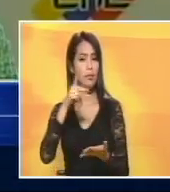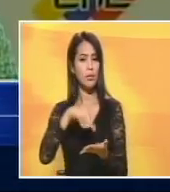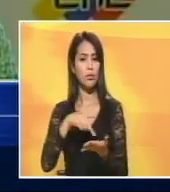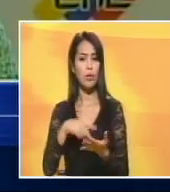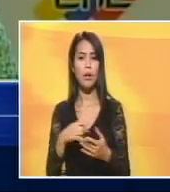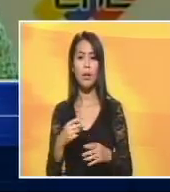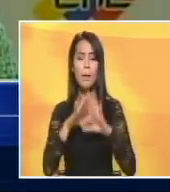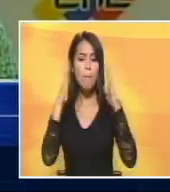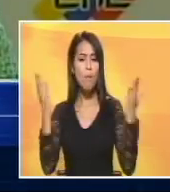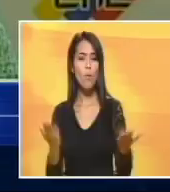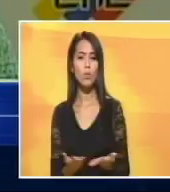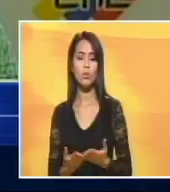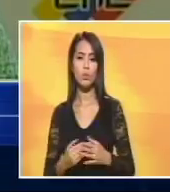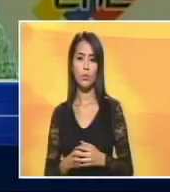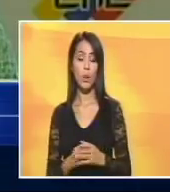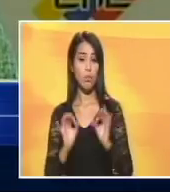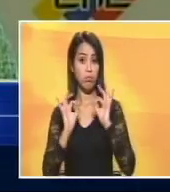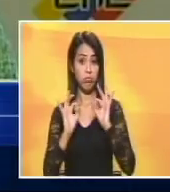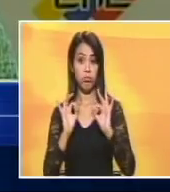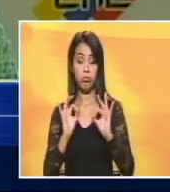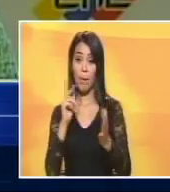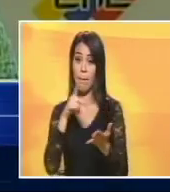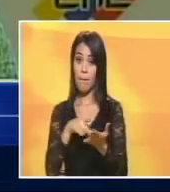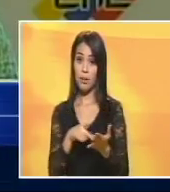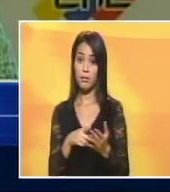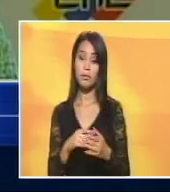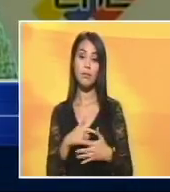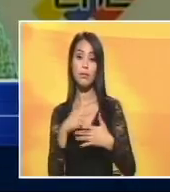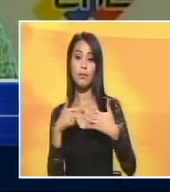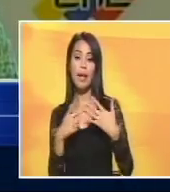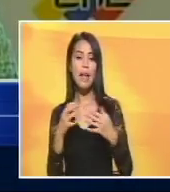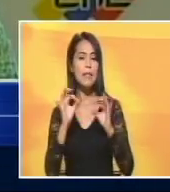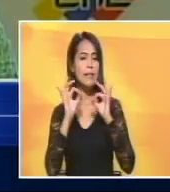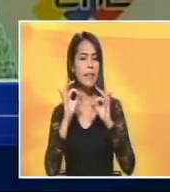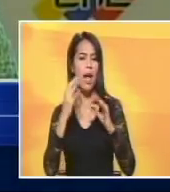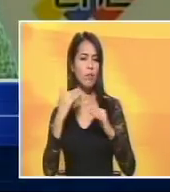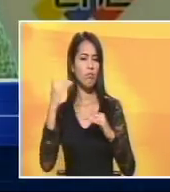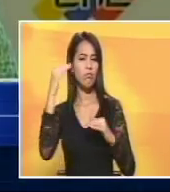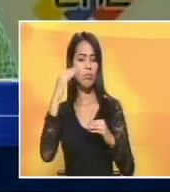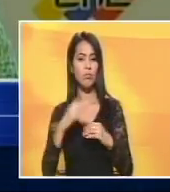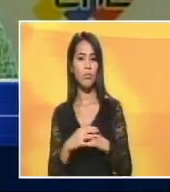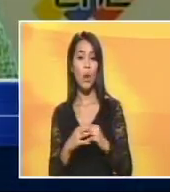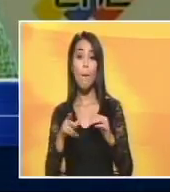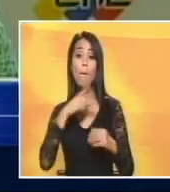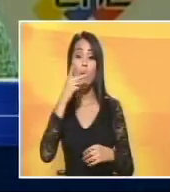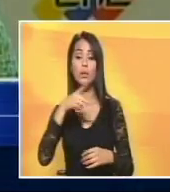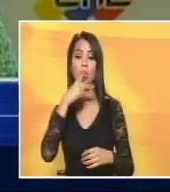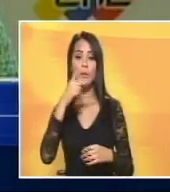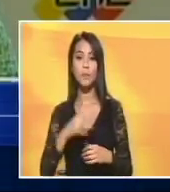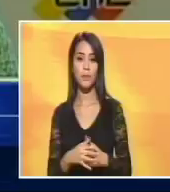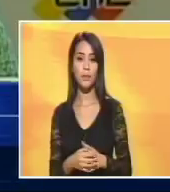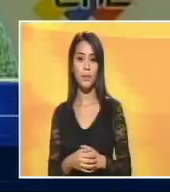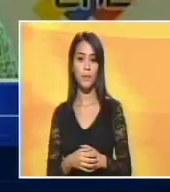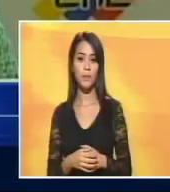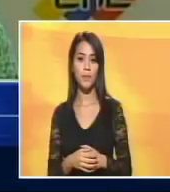la más óptima calificación técnica y de alto nivel político. Este programa de